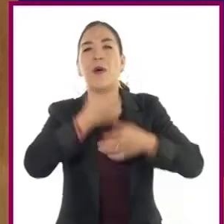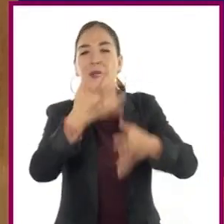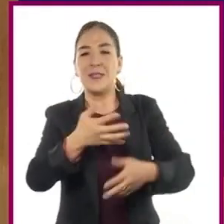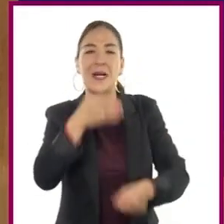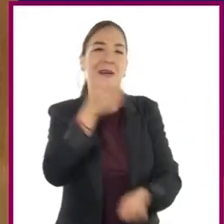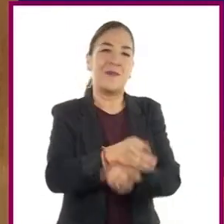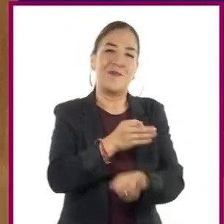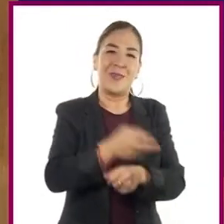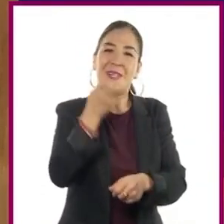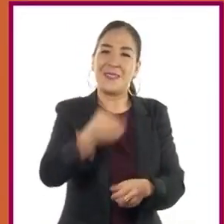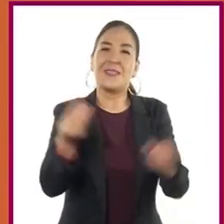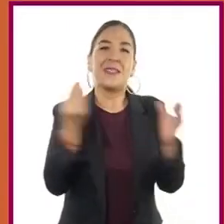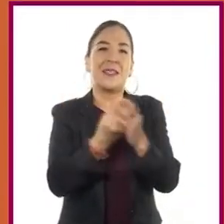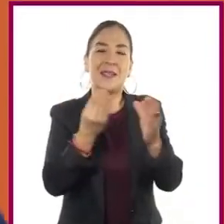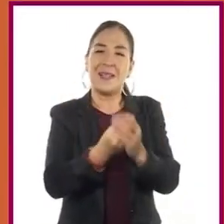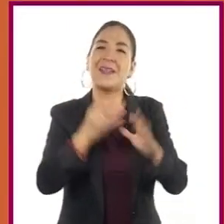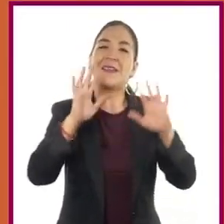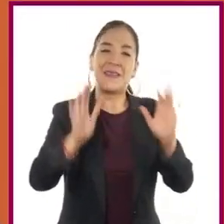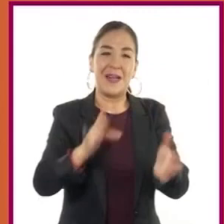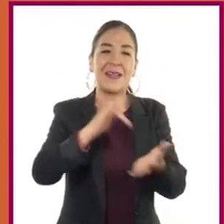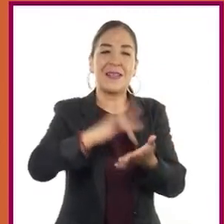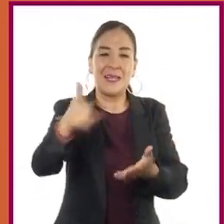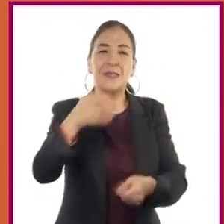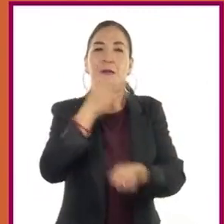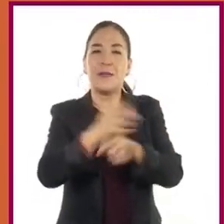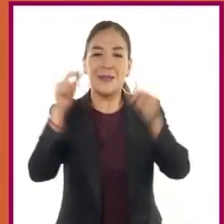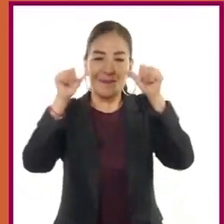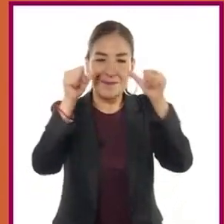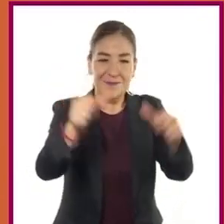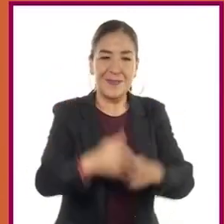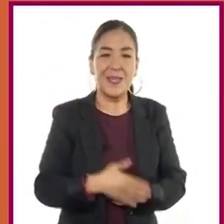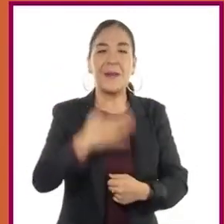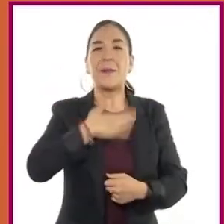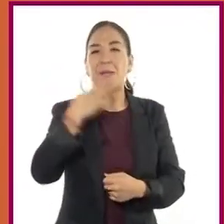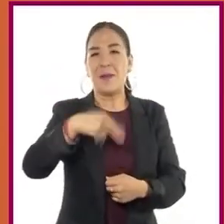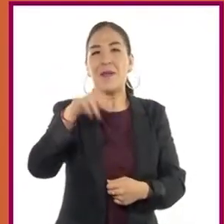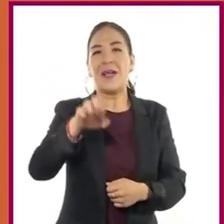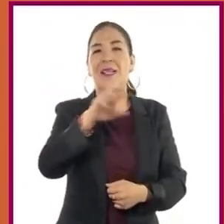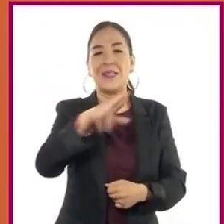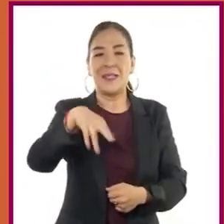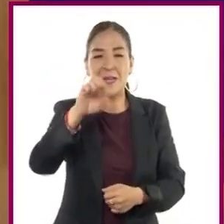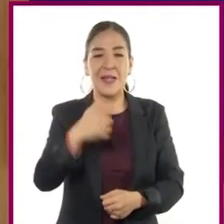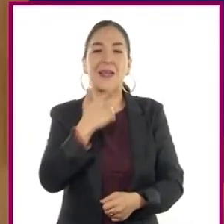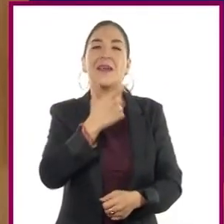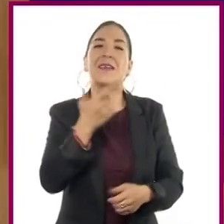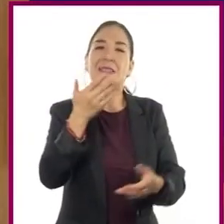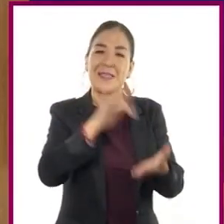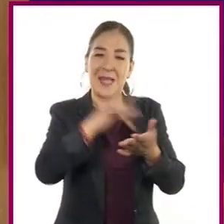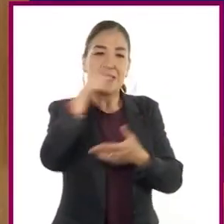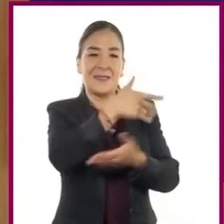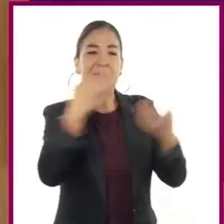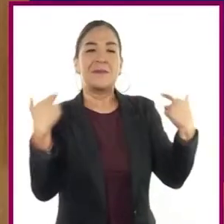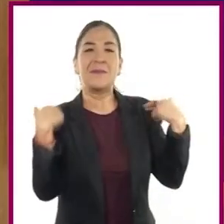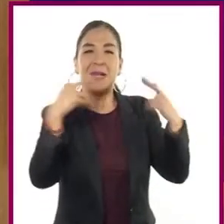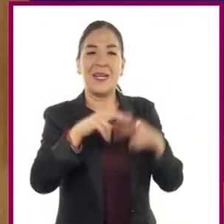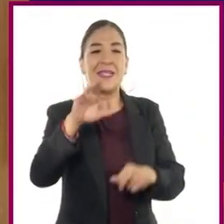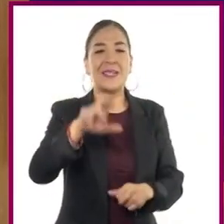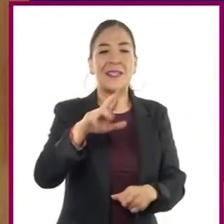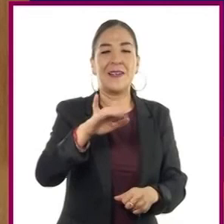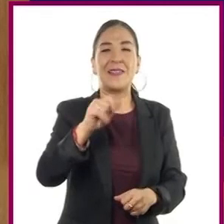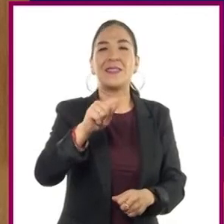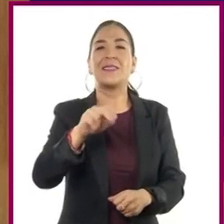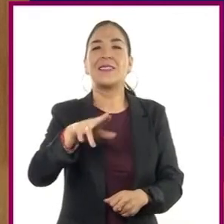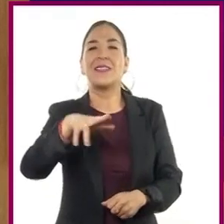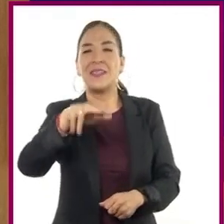despedimos de esta sesión agradeciéndoles su presencia y atención. Soy Enrique Rodal y agradezco la presencia de la profesora Cristina